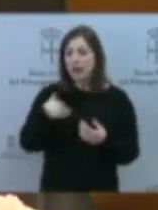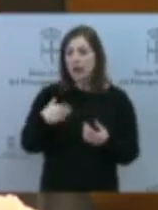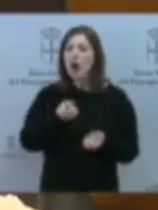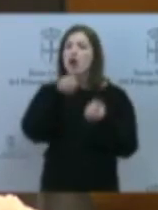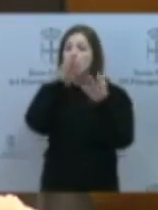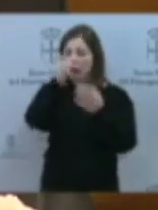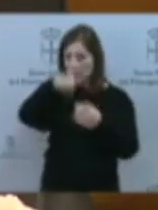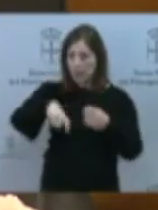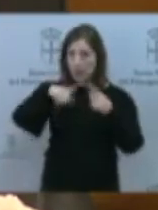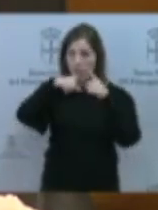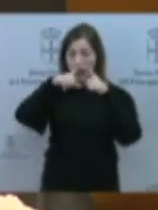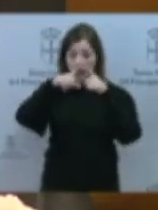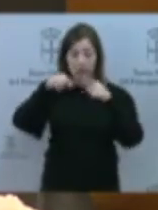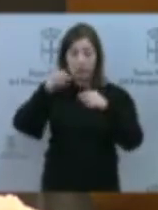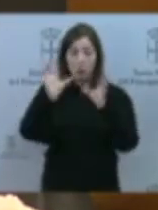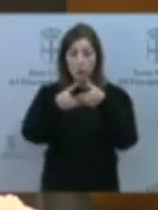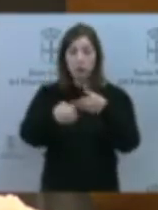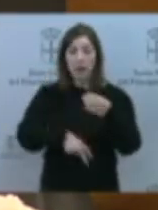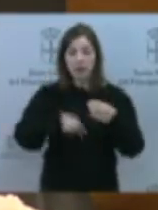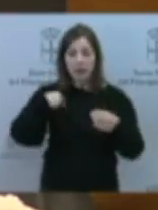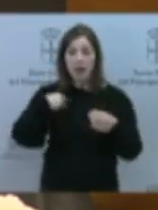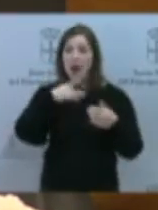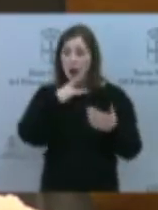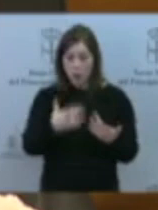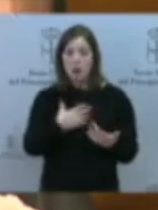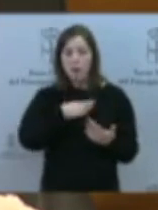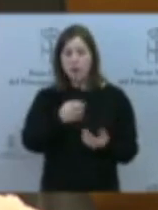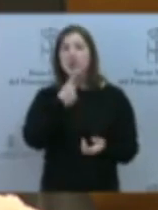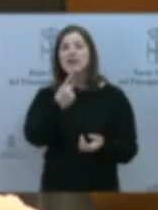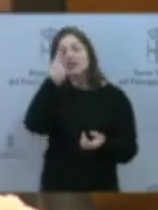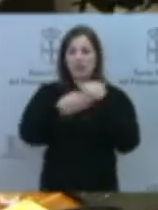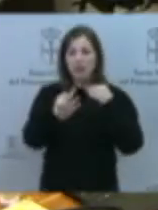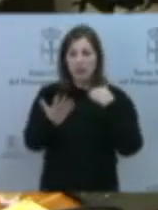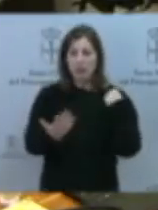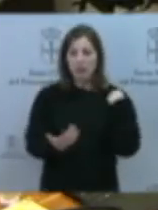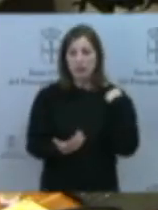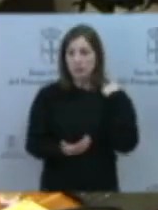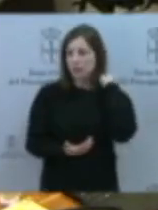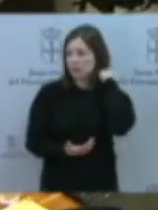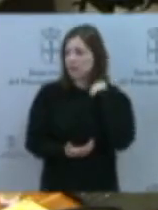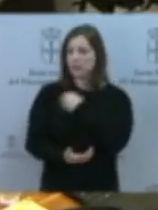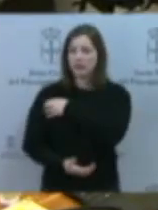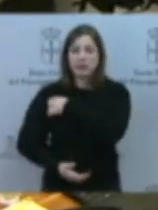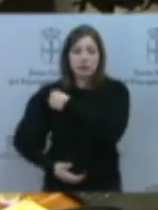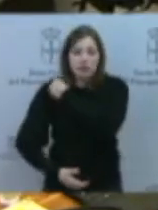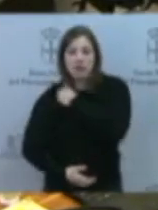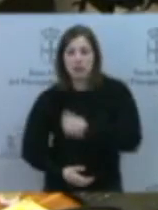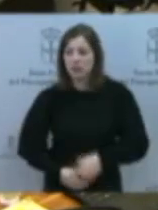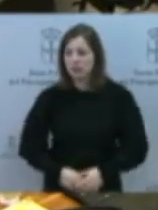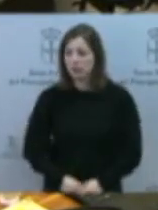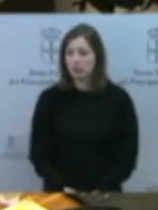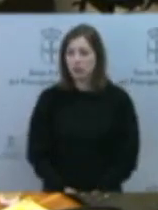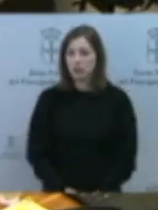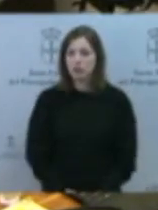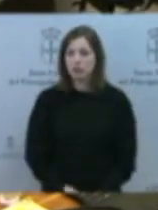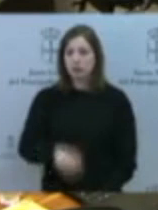qué sabemos sobre Liberbank, Gracias, qué sabemos sobre Unicaja y qué puede hacer Asturias para defender los intereses de los asturianos. El principio